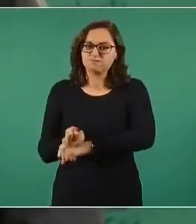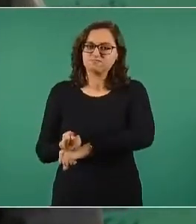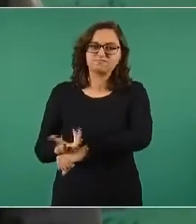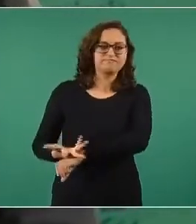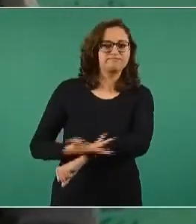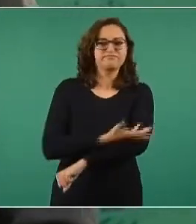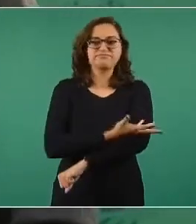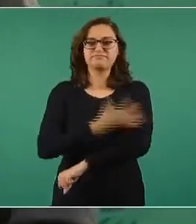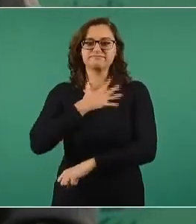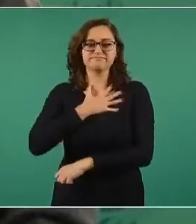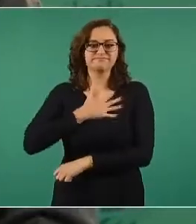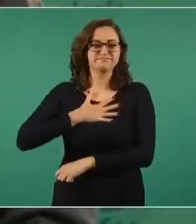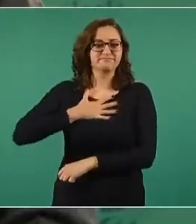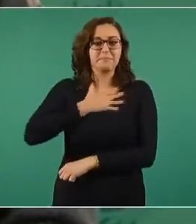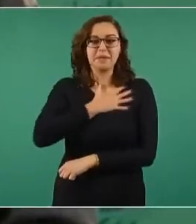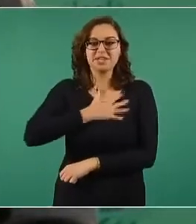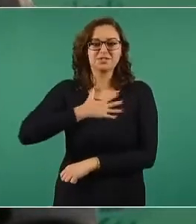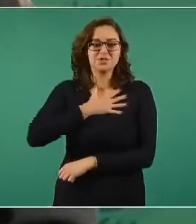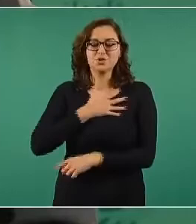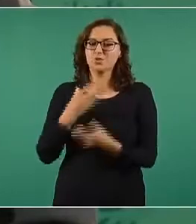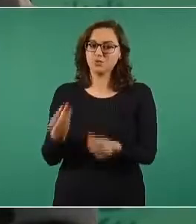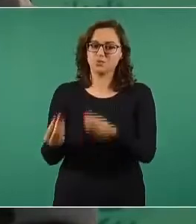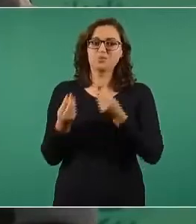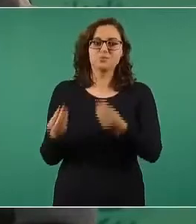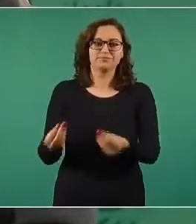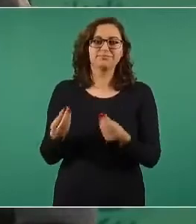Los verdes se amotinan,